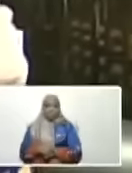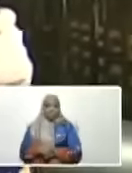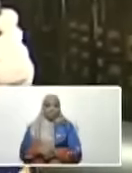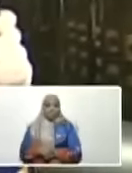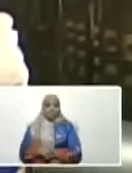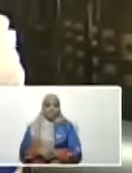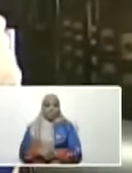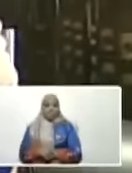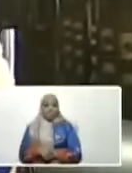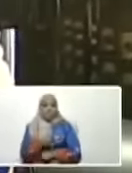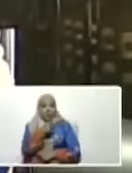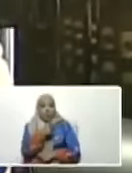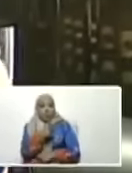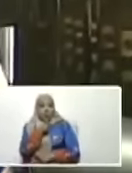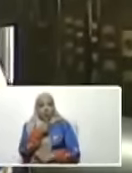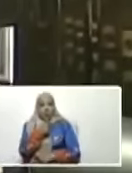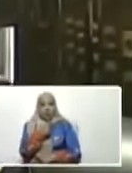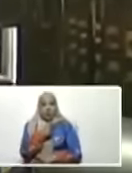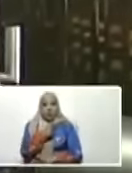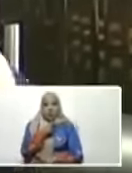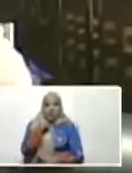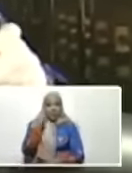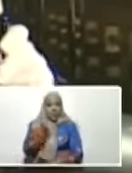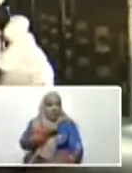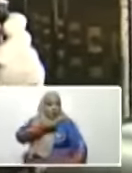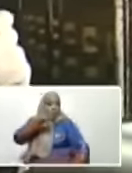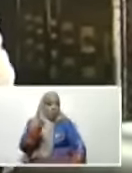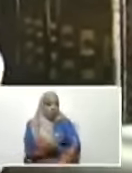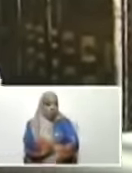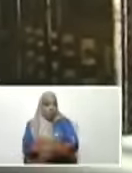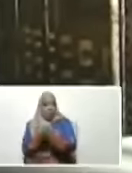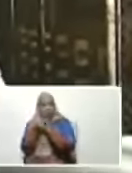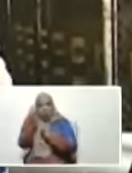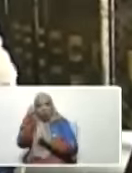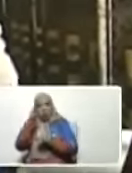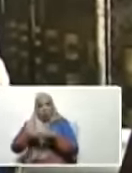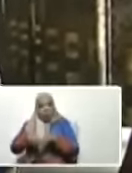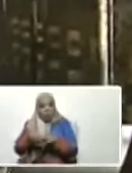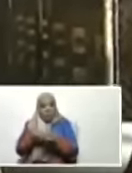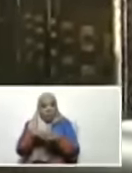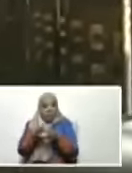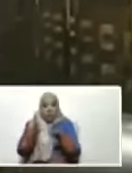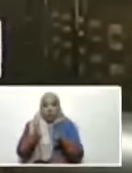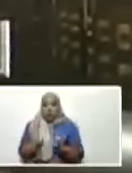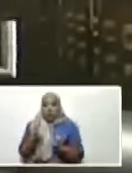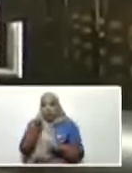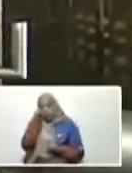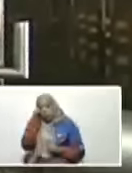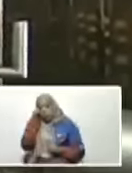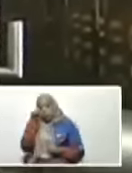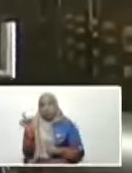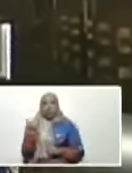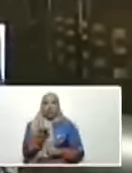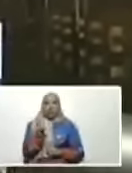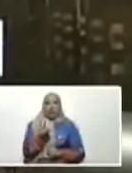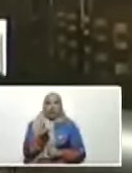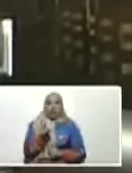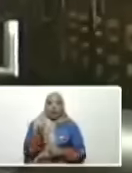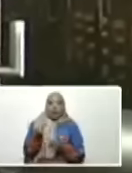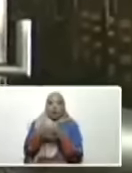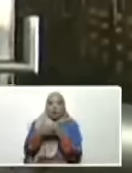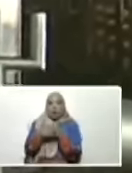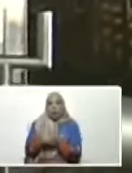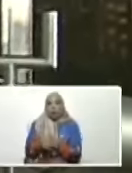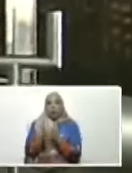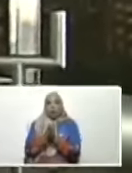Ah, ahí sí que va a tener fuerza que no voy a dejar dormir a los ministros. Ah, no, no va para el jugo verde. Guárdemelo ahí, Silita,